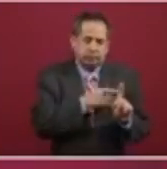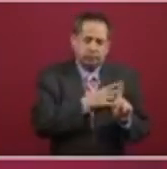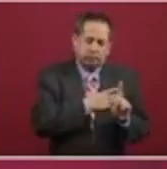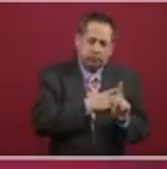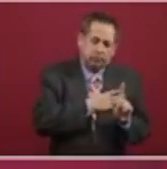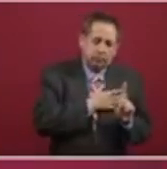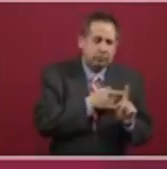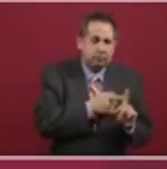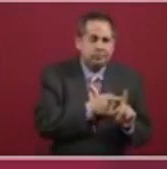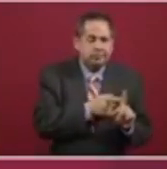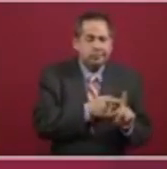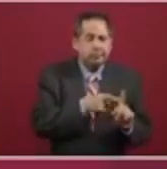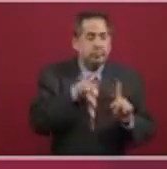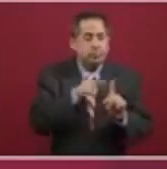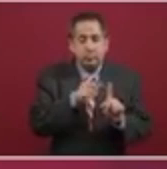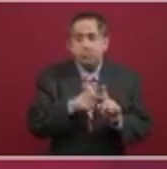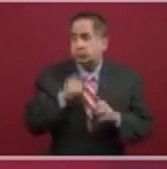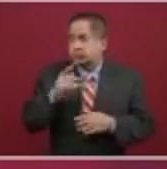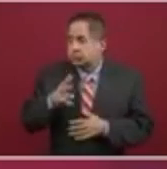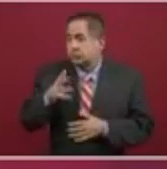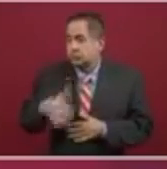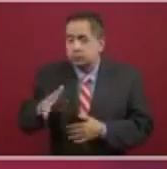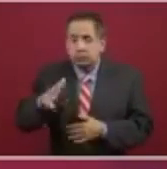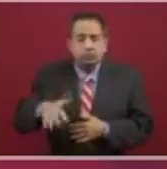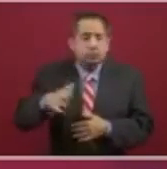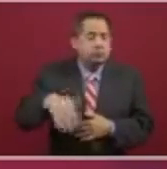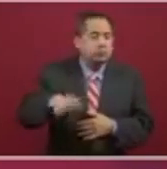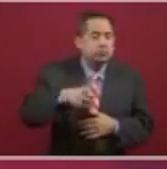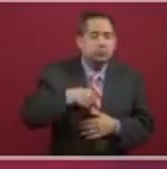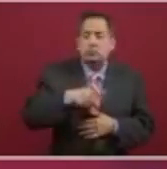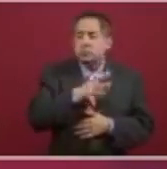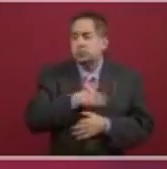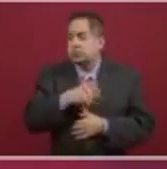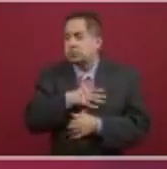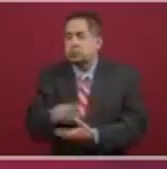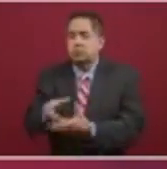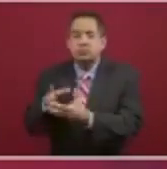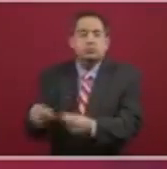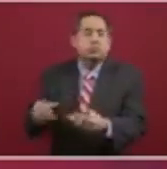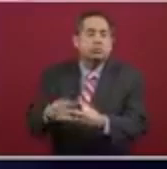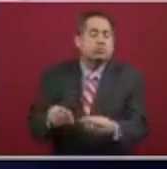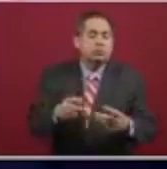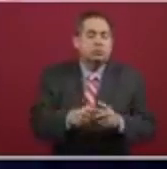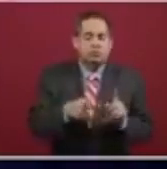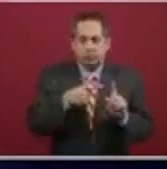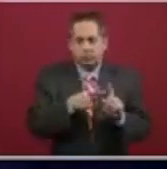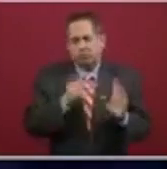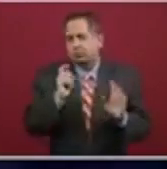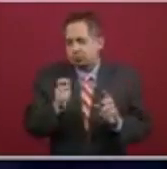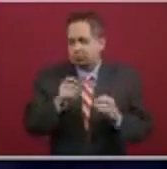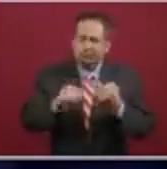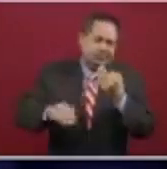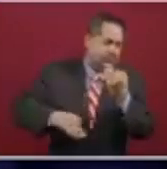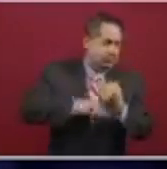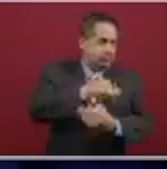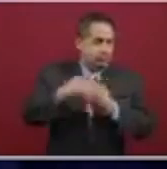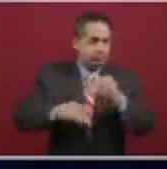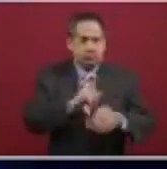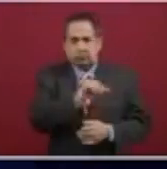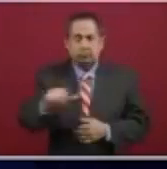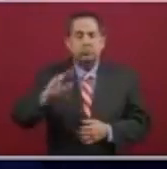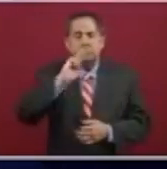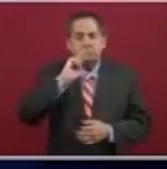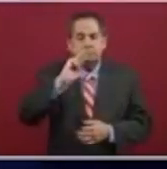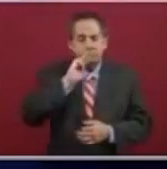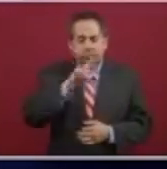a las mamás que andan buscando a sus hijos desaparecidos, a todas las mamás que